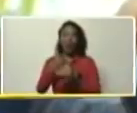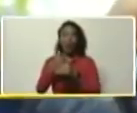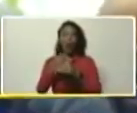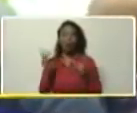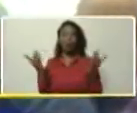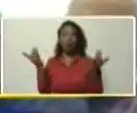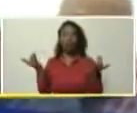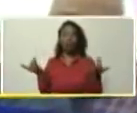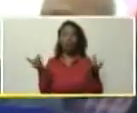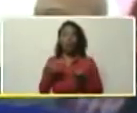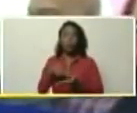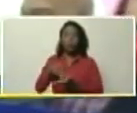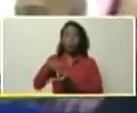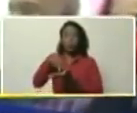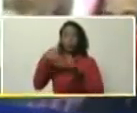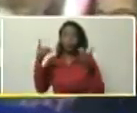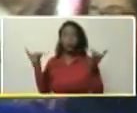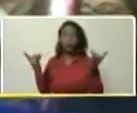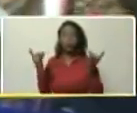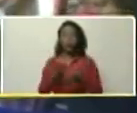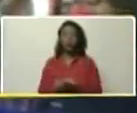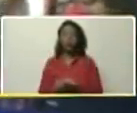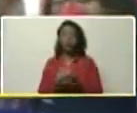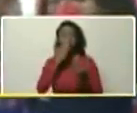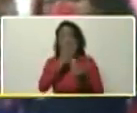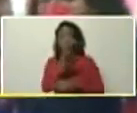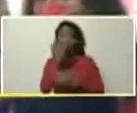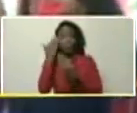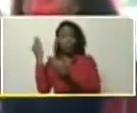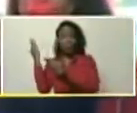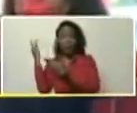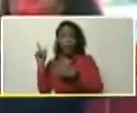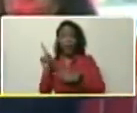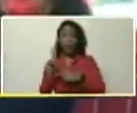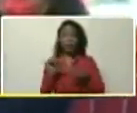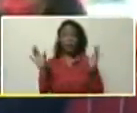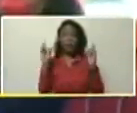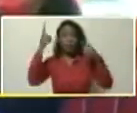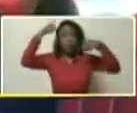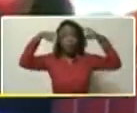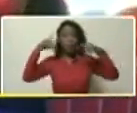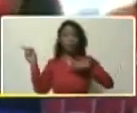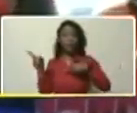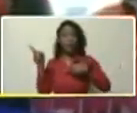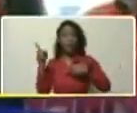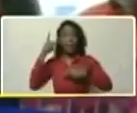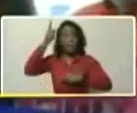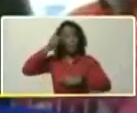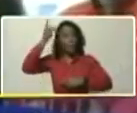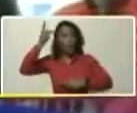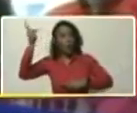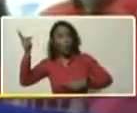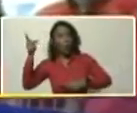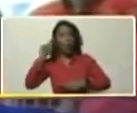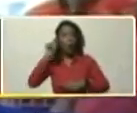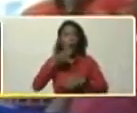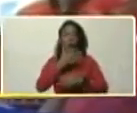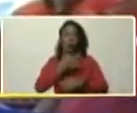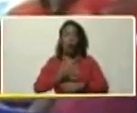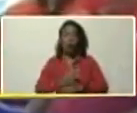levitaba. Y fíjense qué genio el comandante Chávez con este ejemplo pedagógico de lo sencillo,